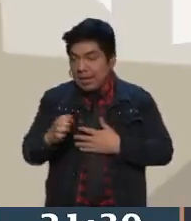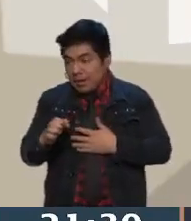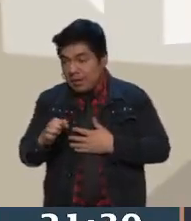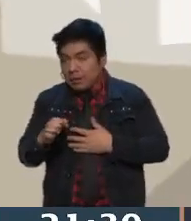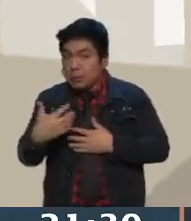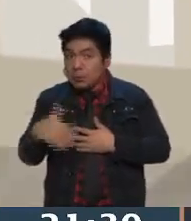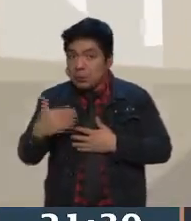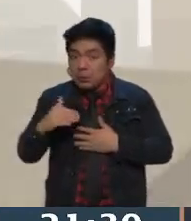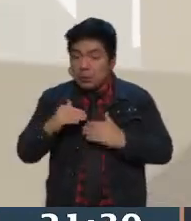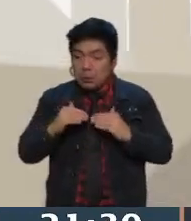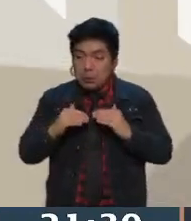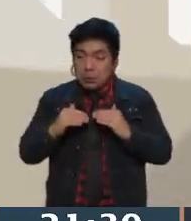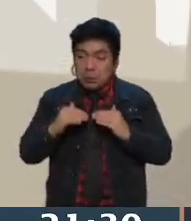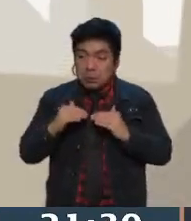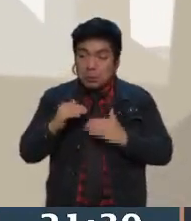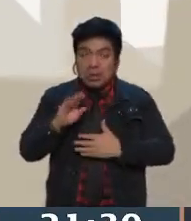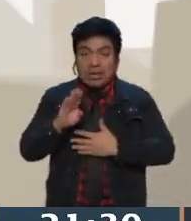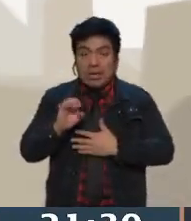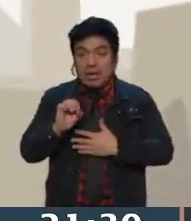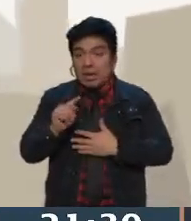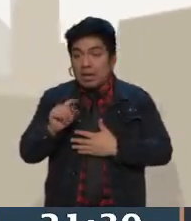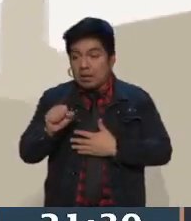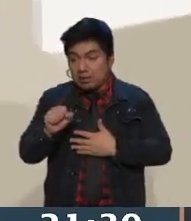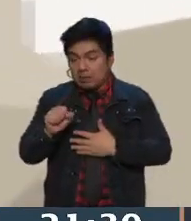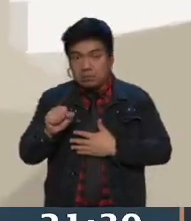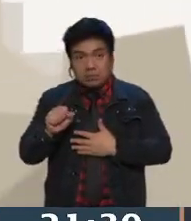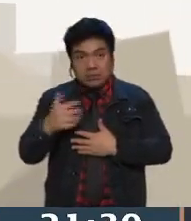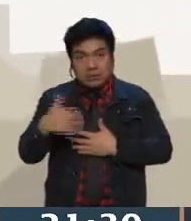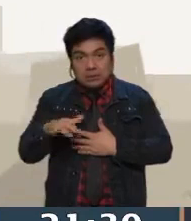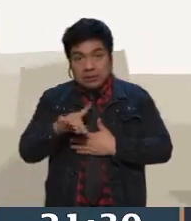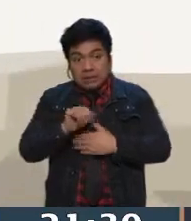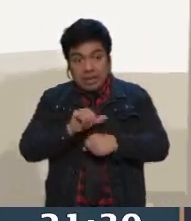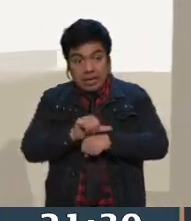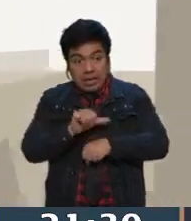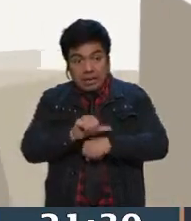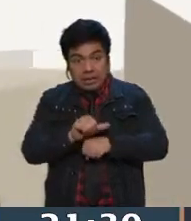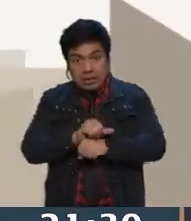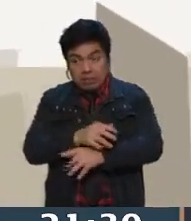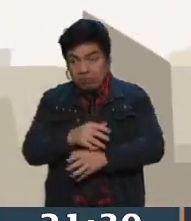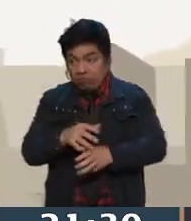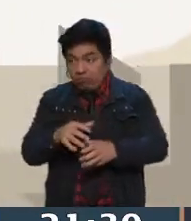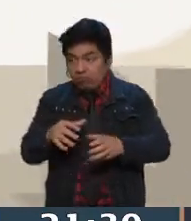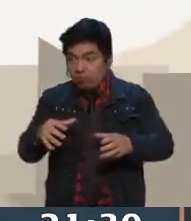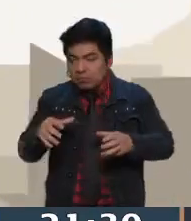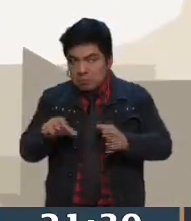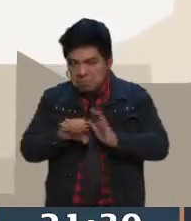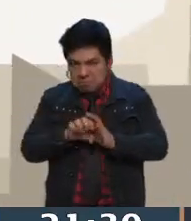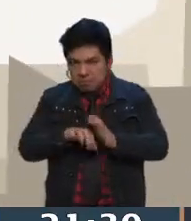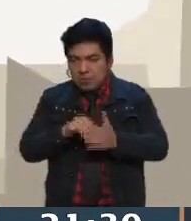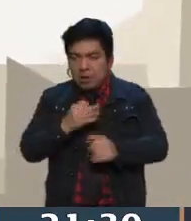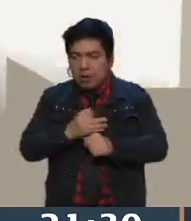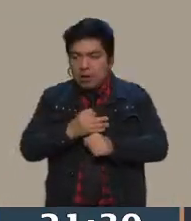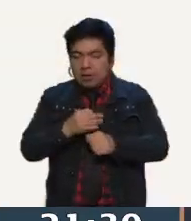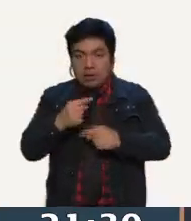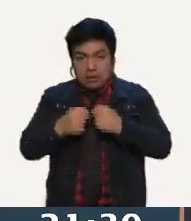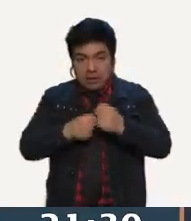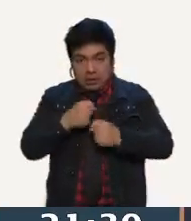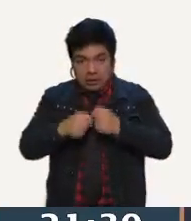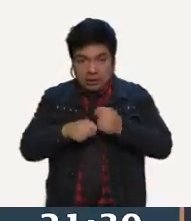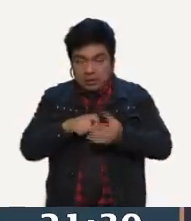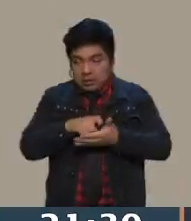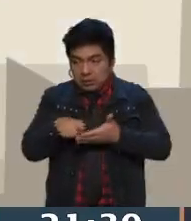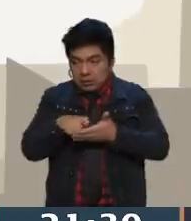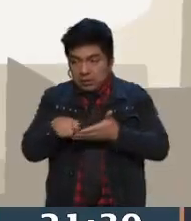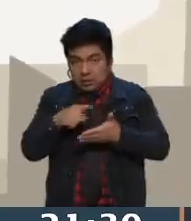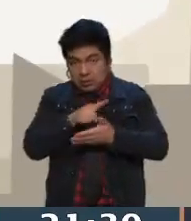el mercado de bots se abarató en Argentina. Es decir, ahora puedes comprar en las tiendas virtuales de